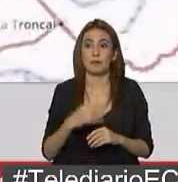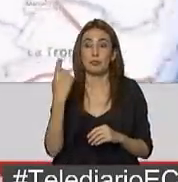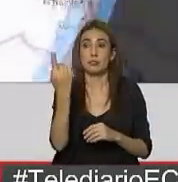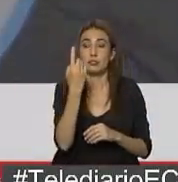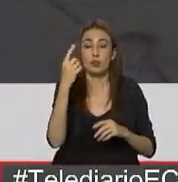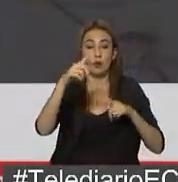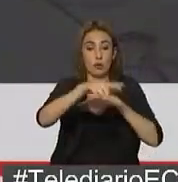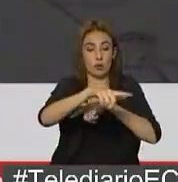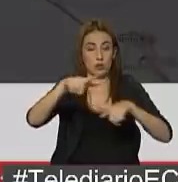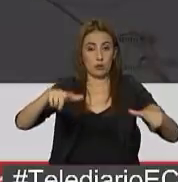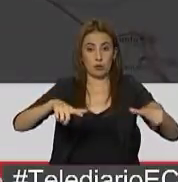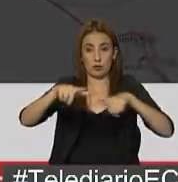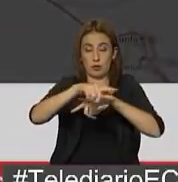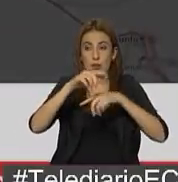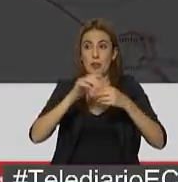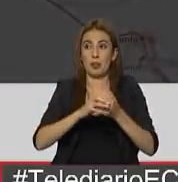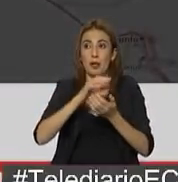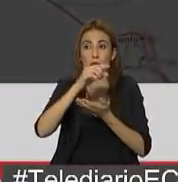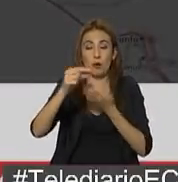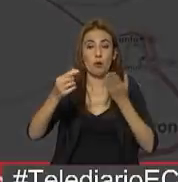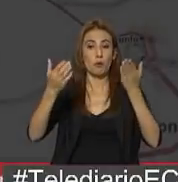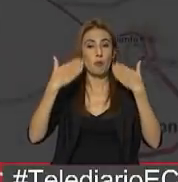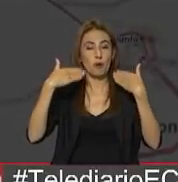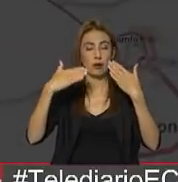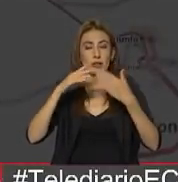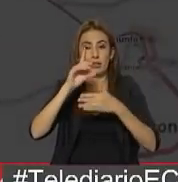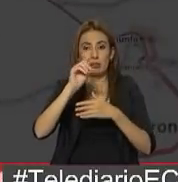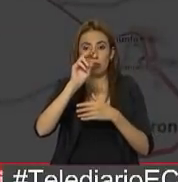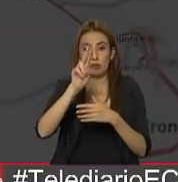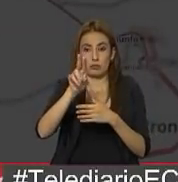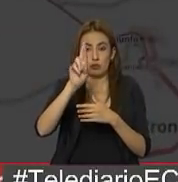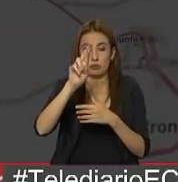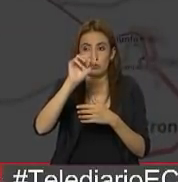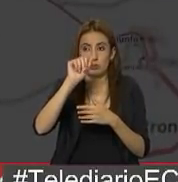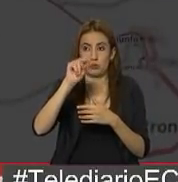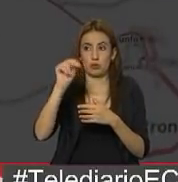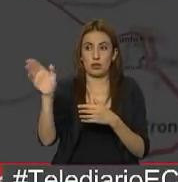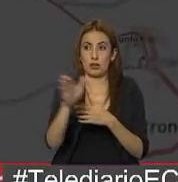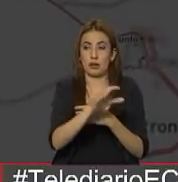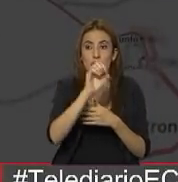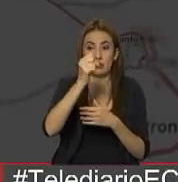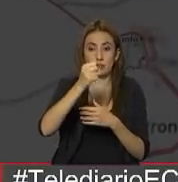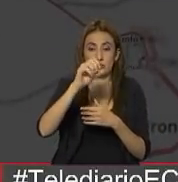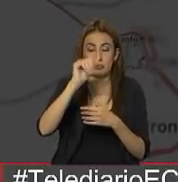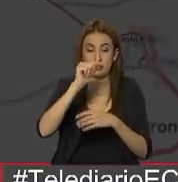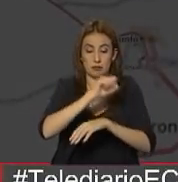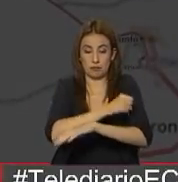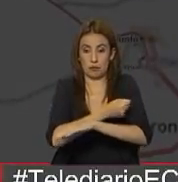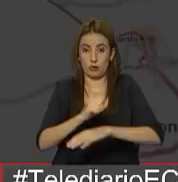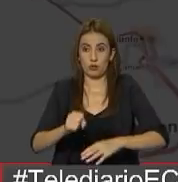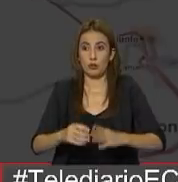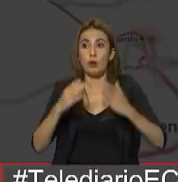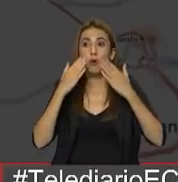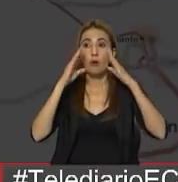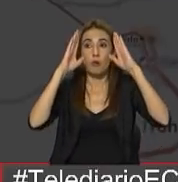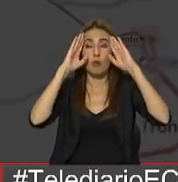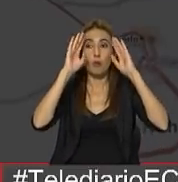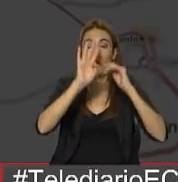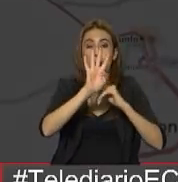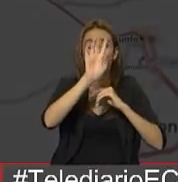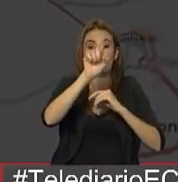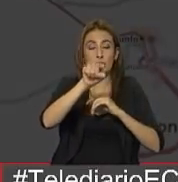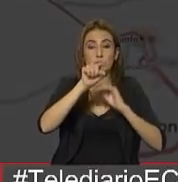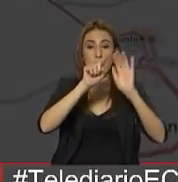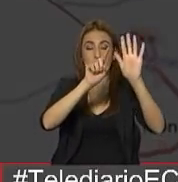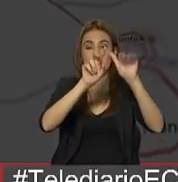zona 8, que comprende los cantones de Guayaquil, Durán y San Borondón, se atiende a 4,634 personas a través del bono